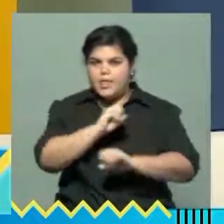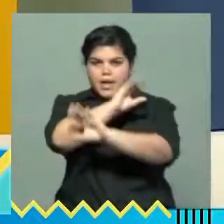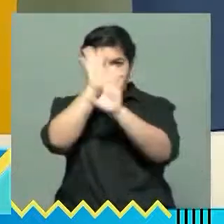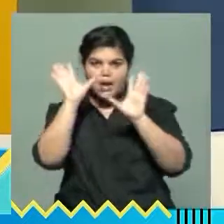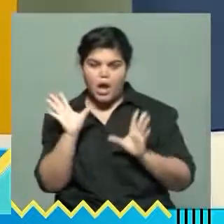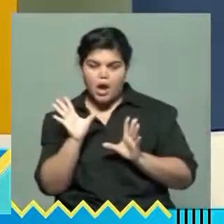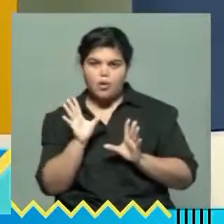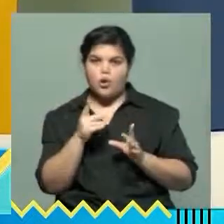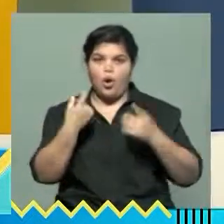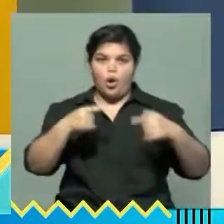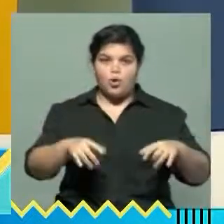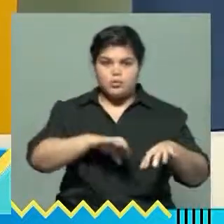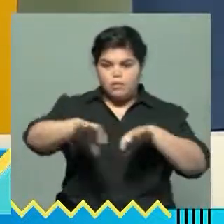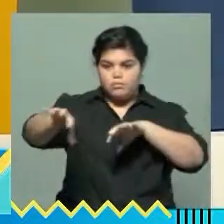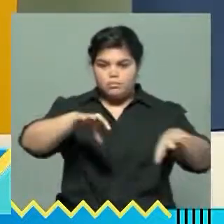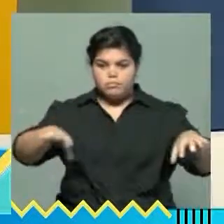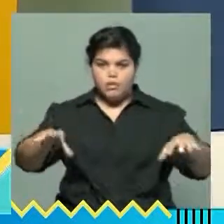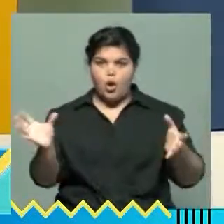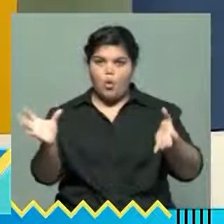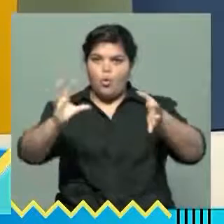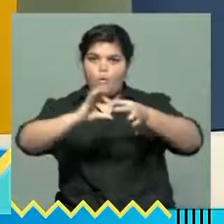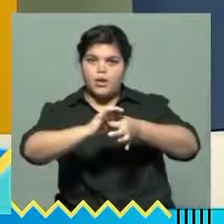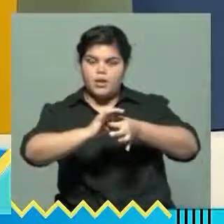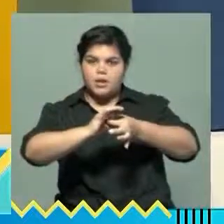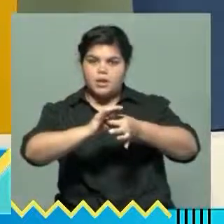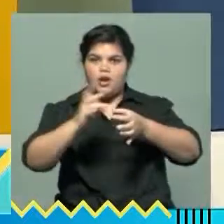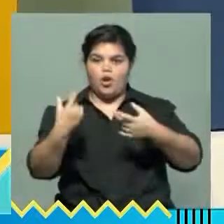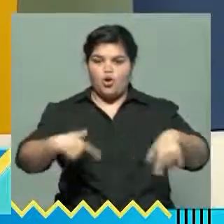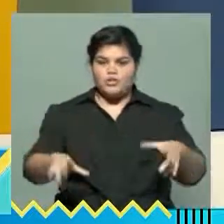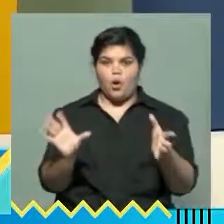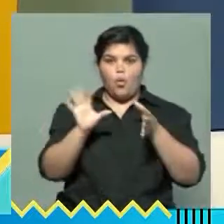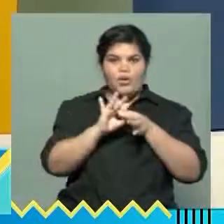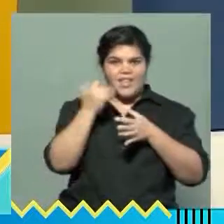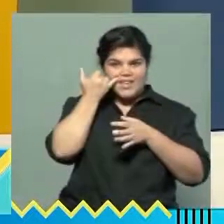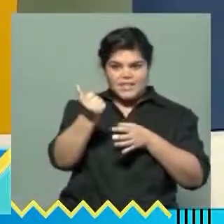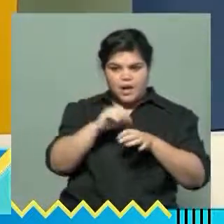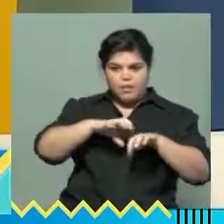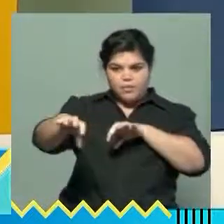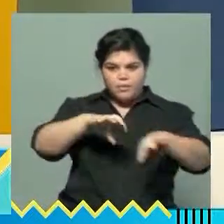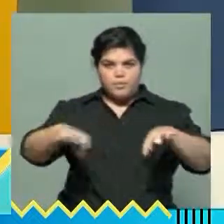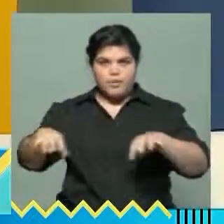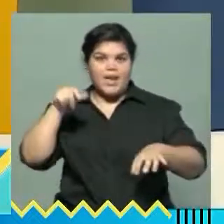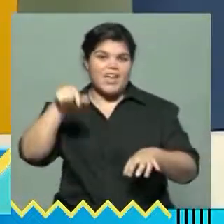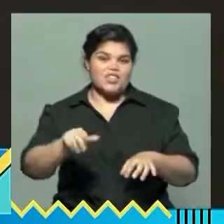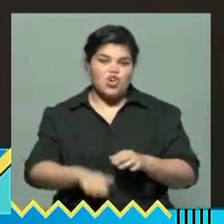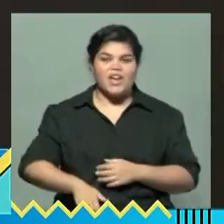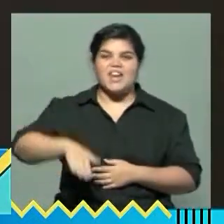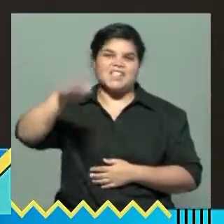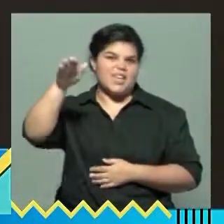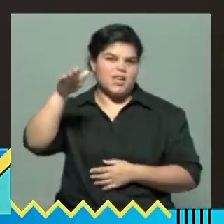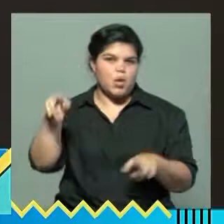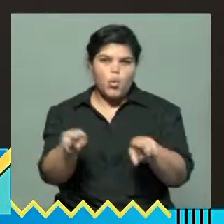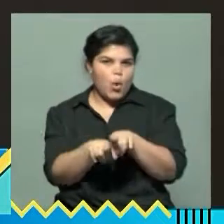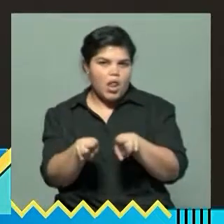unir lo que está separado y separar lo que está unido, que es el proceso de crecimiento. En definitiva Bien. es eso, crecer. ¿Y cómo se empieza